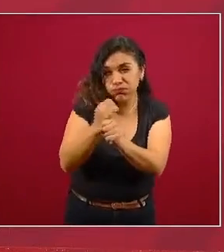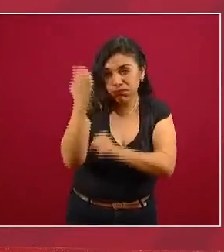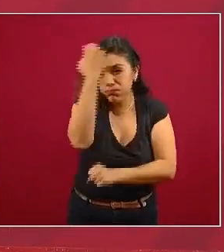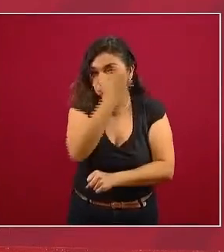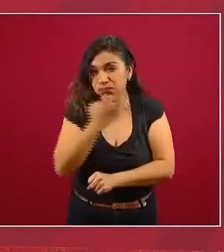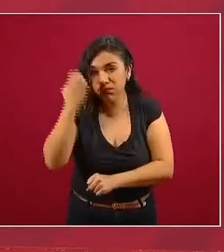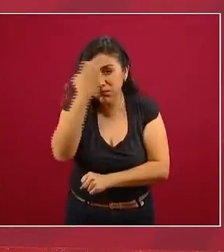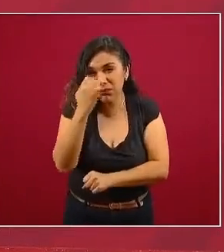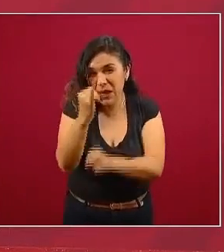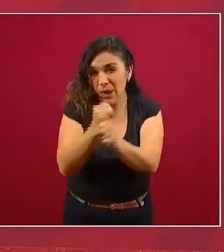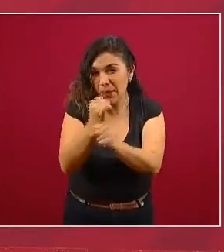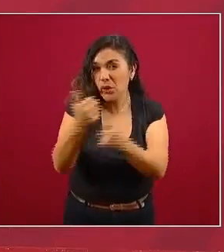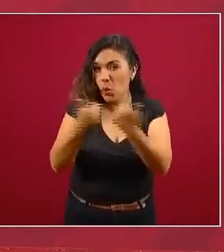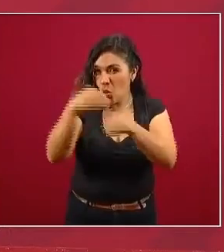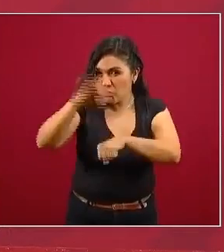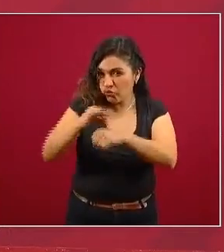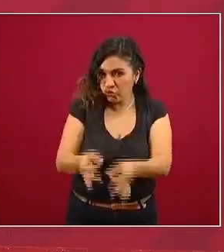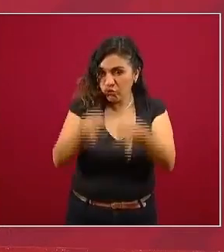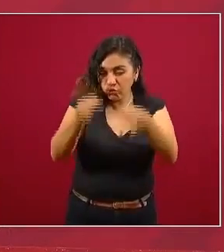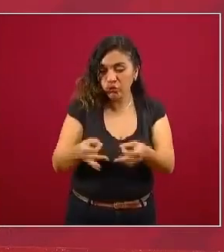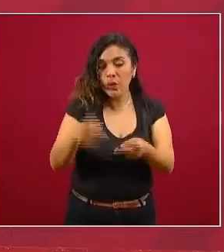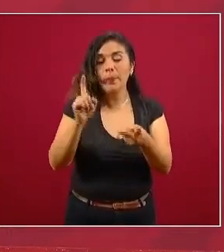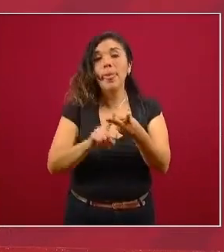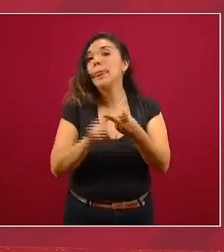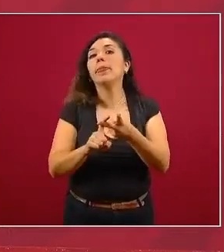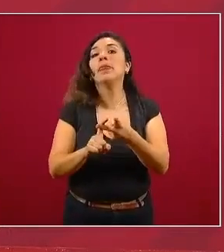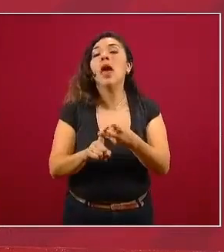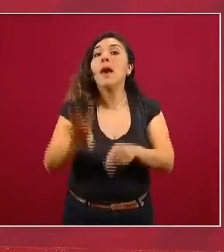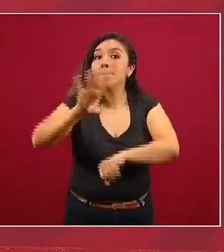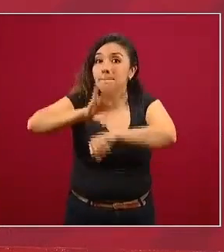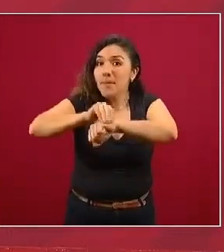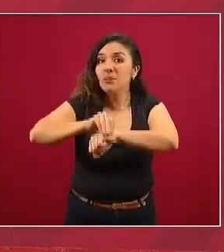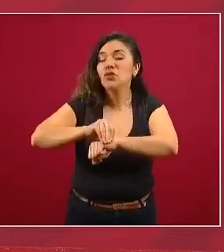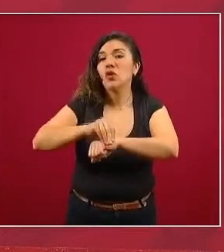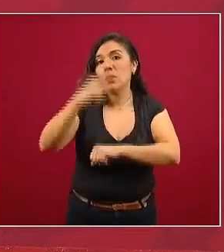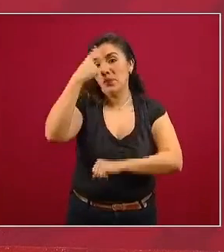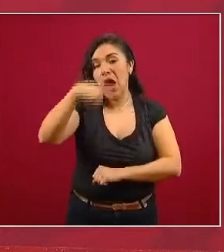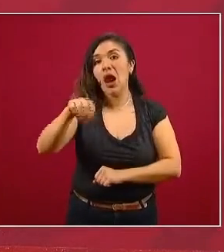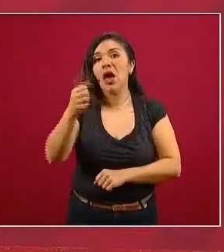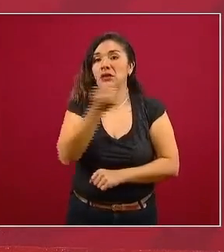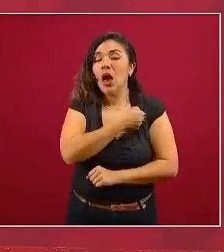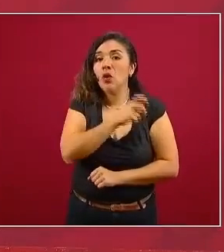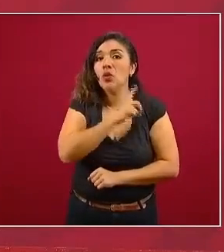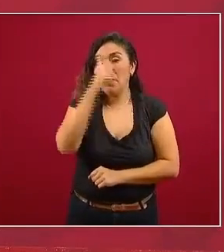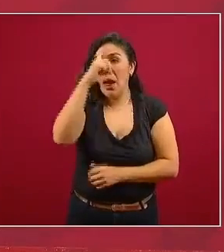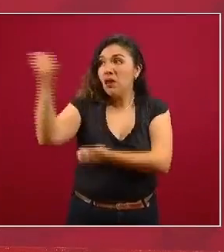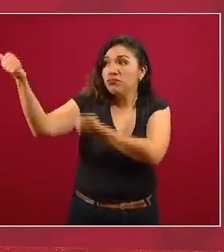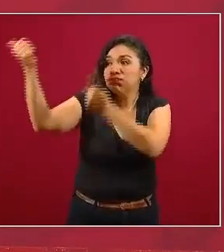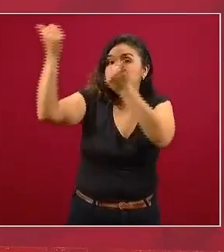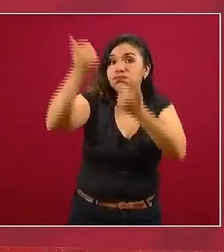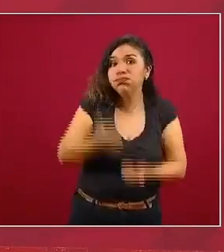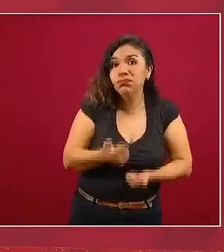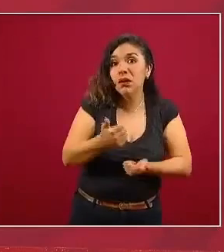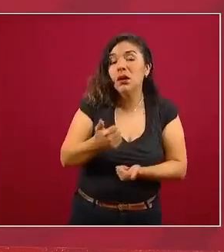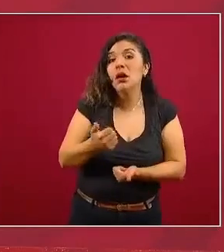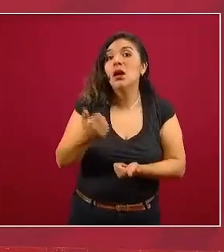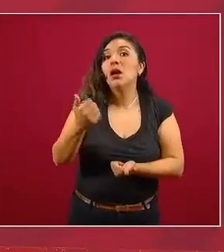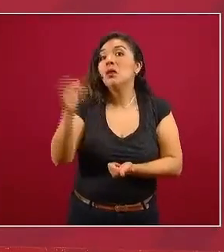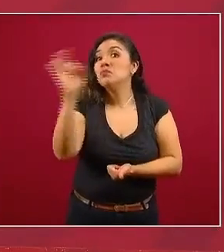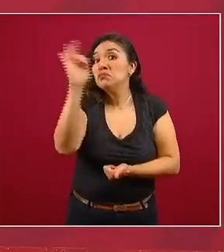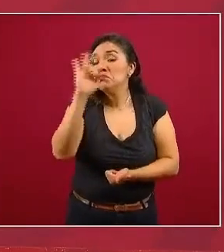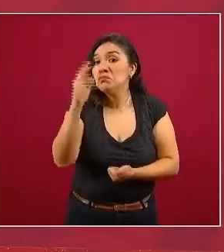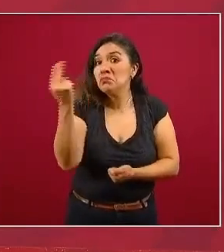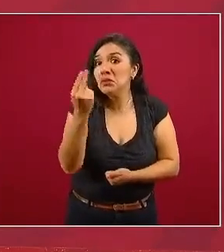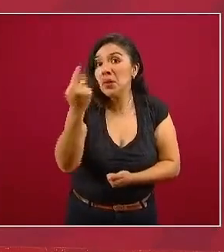investigación clínica. Segundo, la autorización sanitaria de las importaciones en su momento